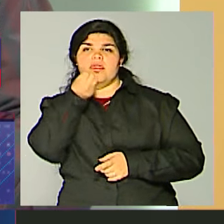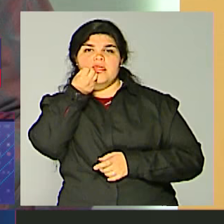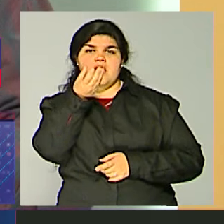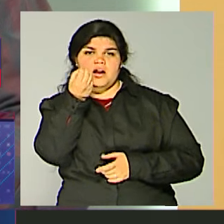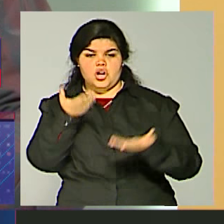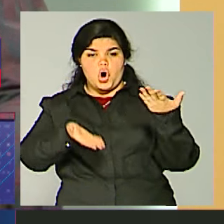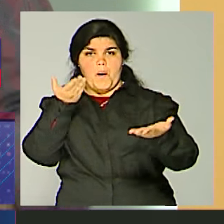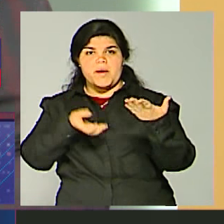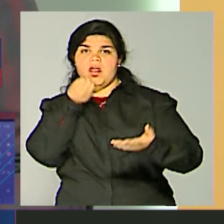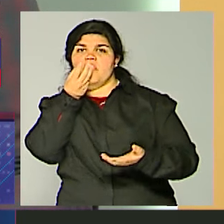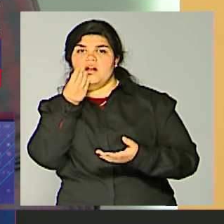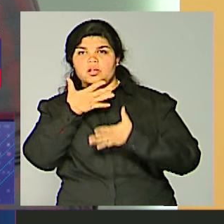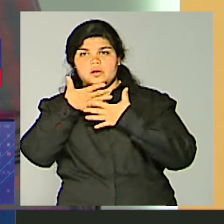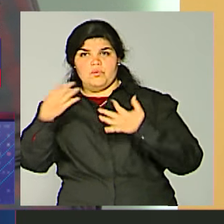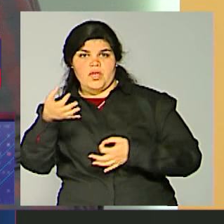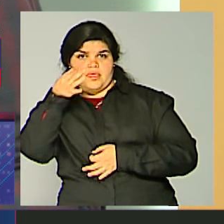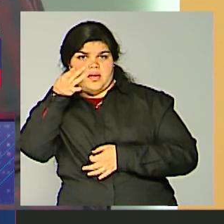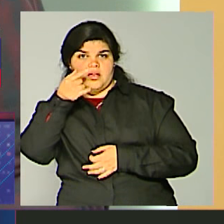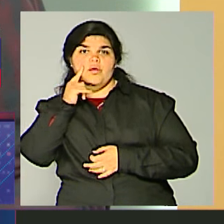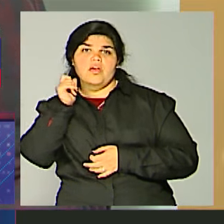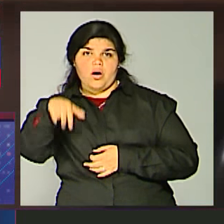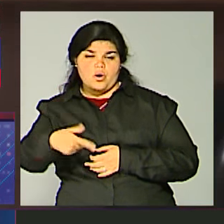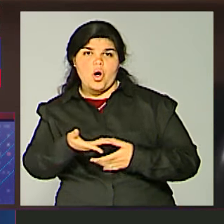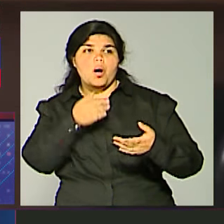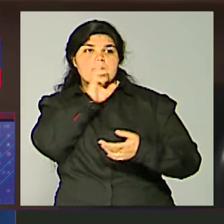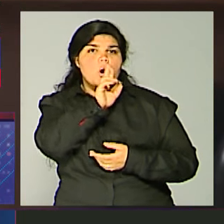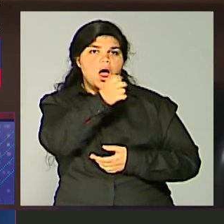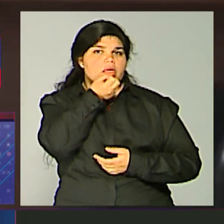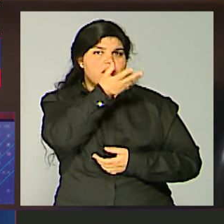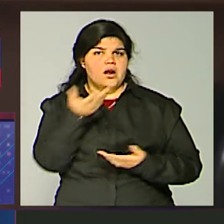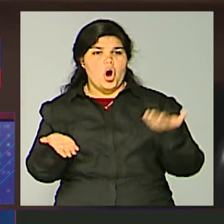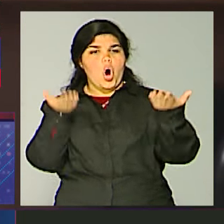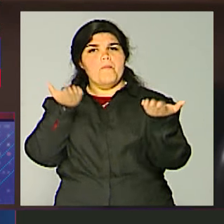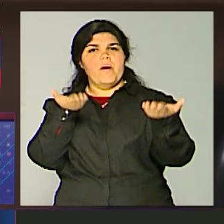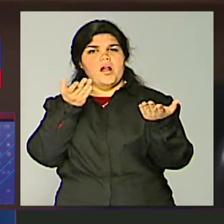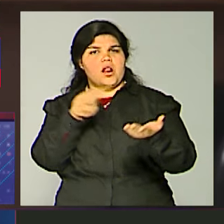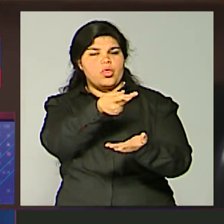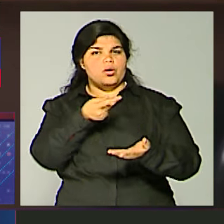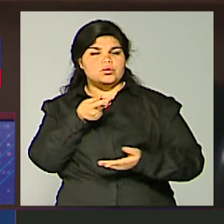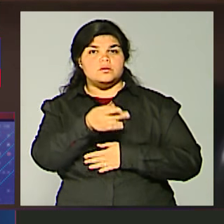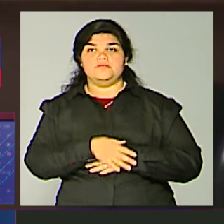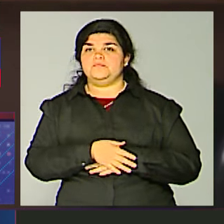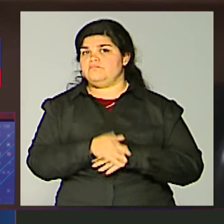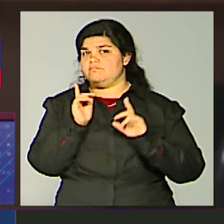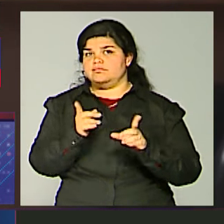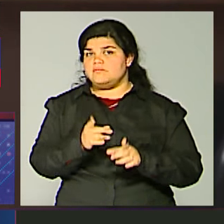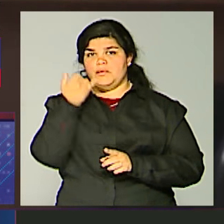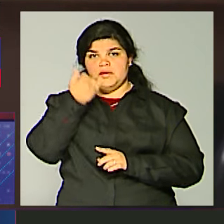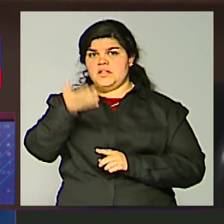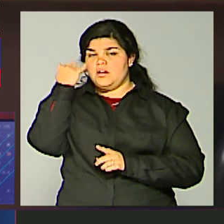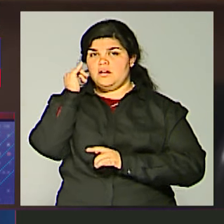declaración con uno de los testigos que habló en el día de hoy. Bueno, justamente ella, en primera instancia, como lo dije en el